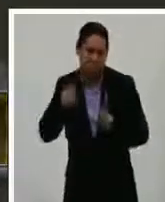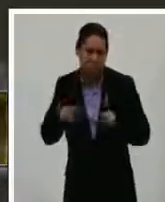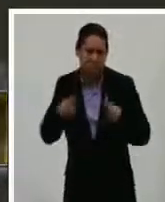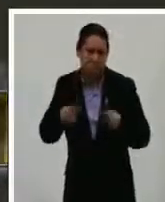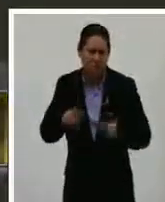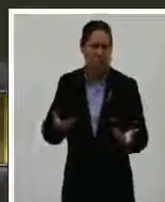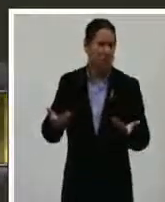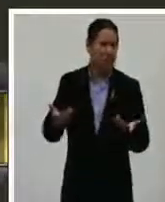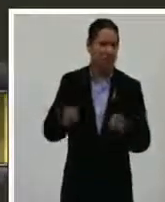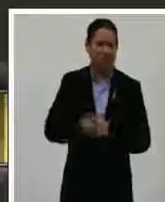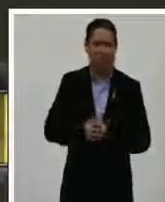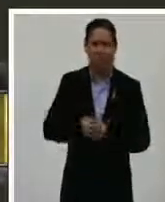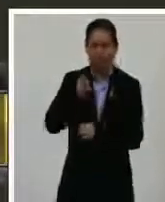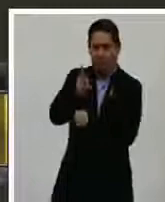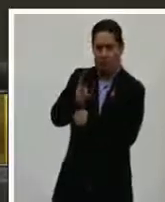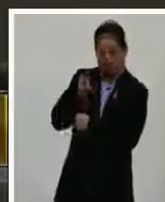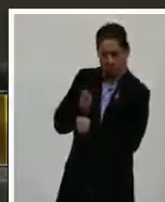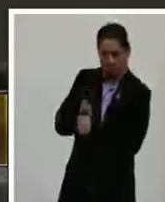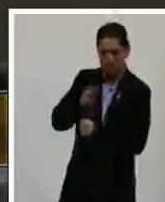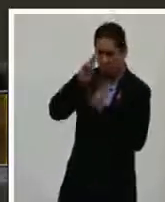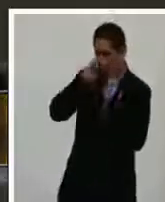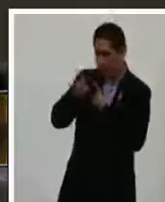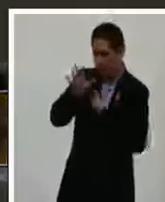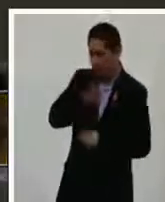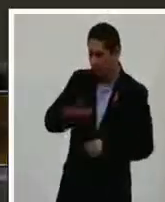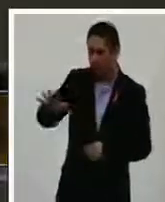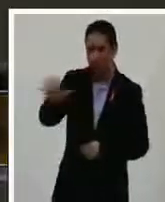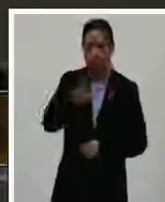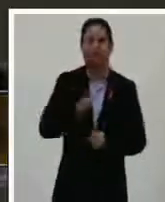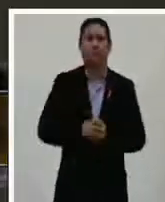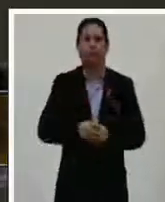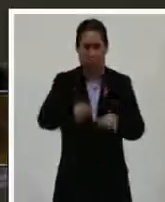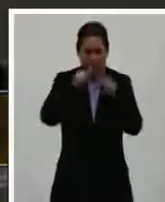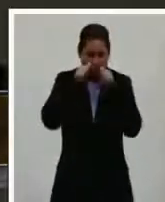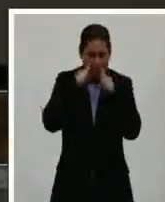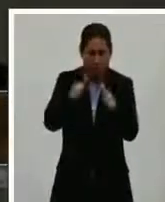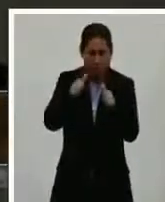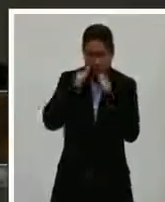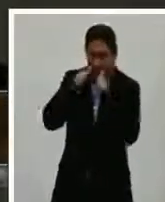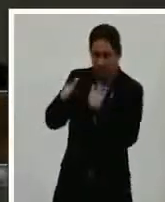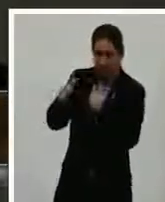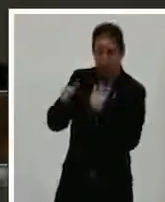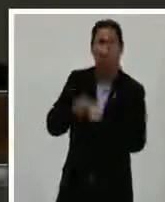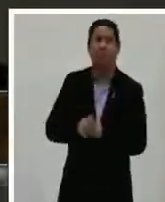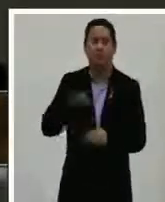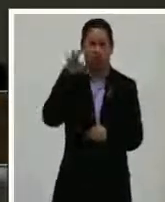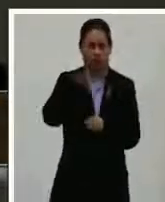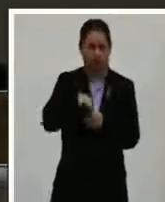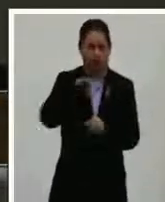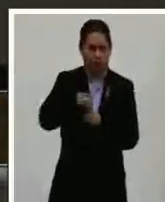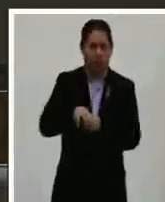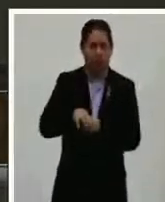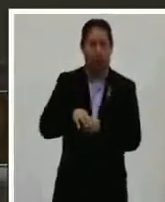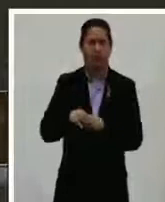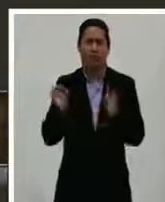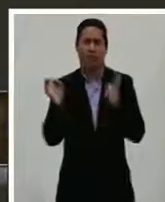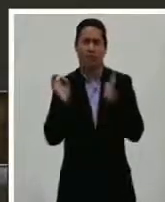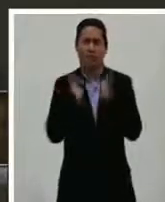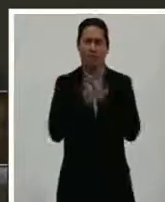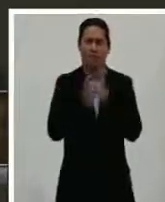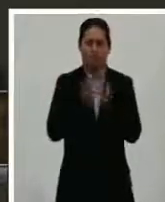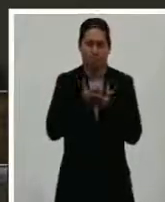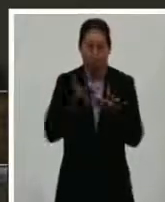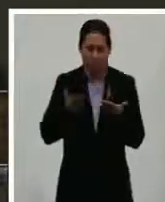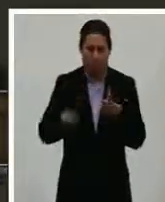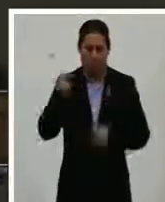sentido los invito de manera respetuosa a que en atención a ese sentir votemos porque el punto que se ha tratado